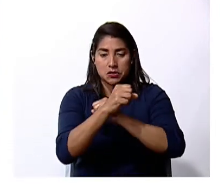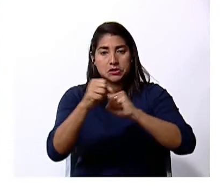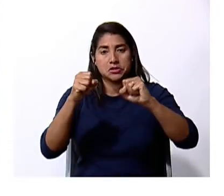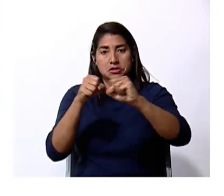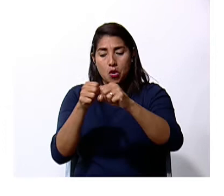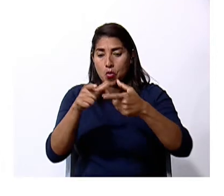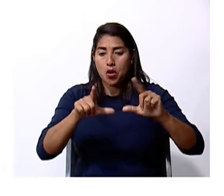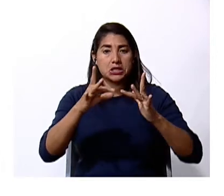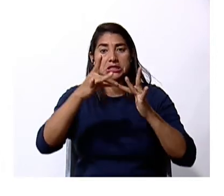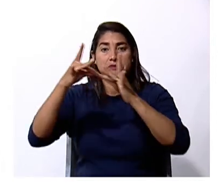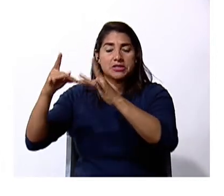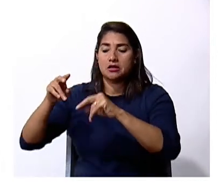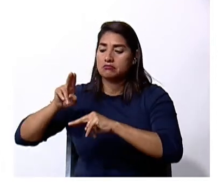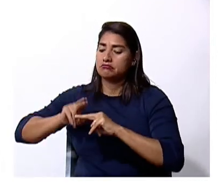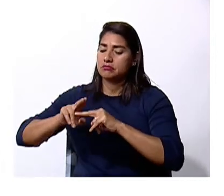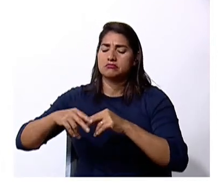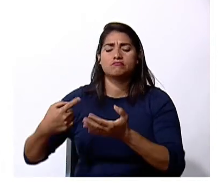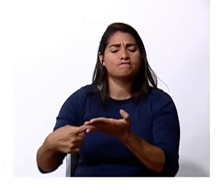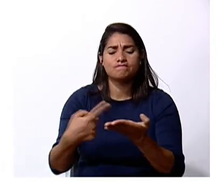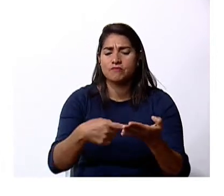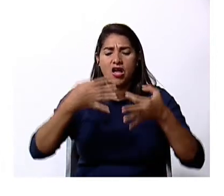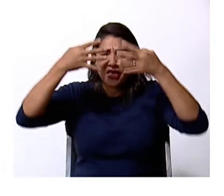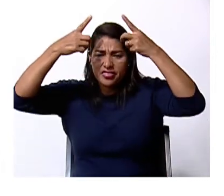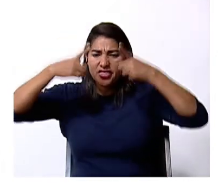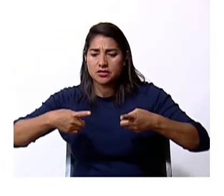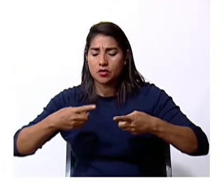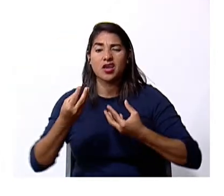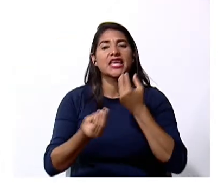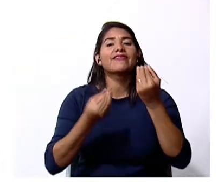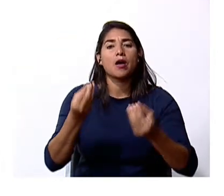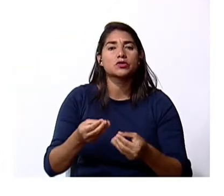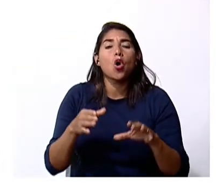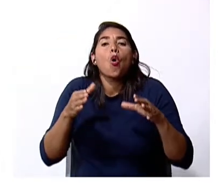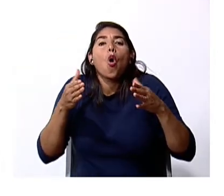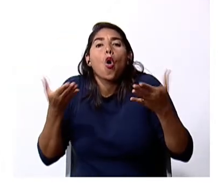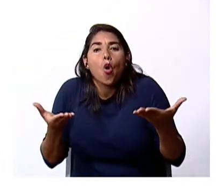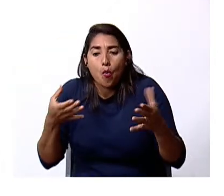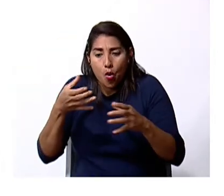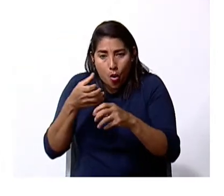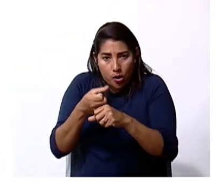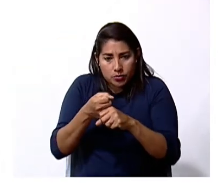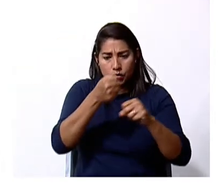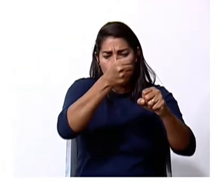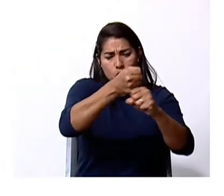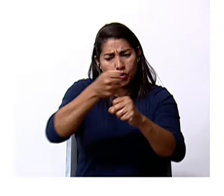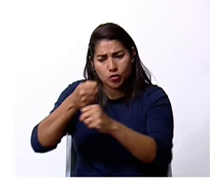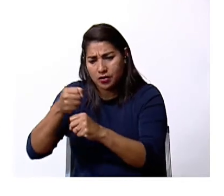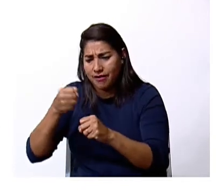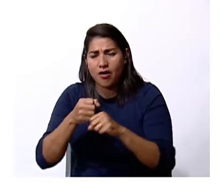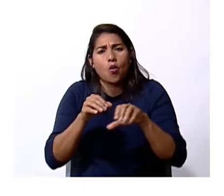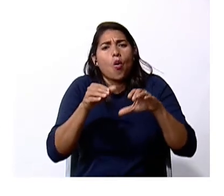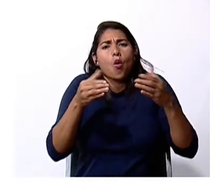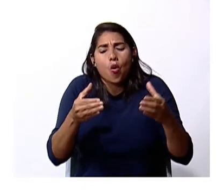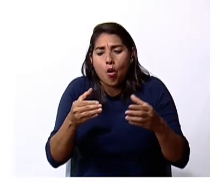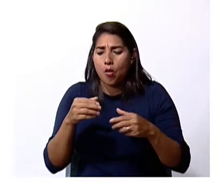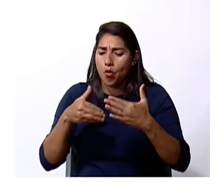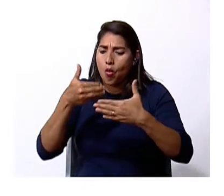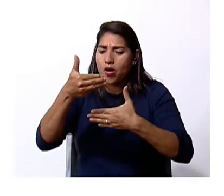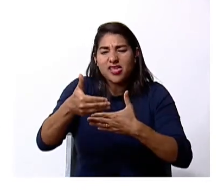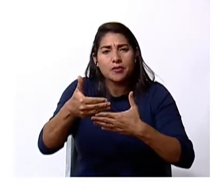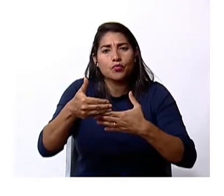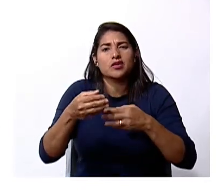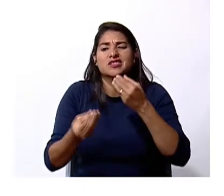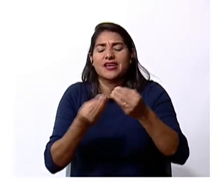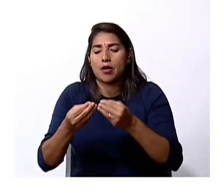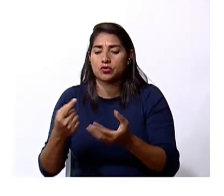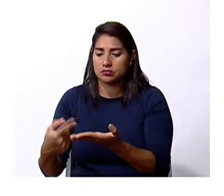lugar que tenían y ahí decidían qué iban a hacer, cómo iban a trabajar, qué era lo que